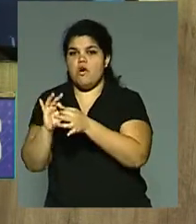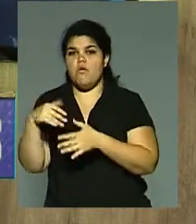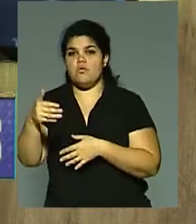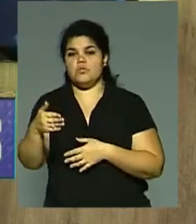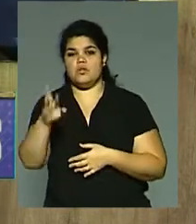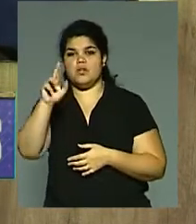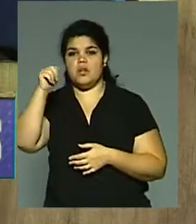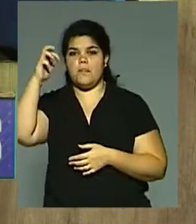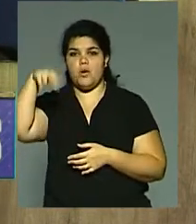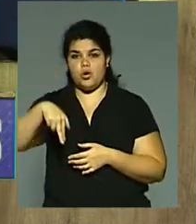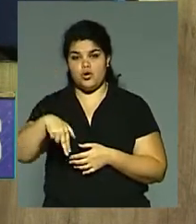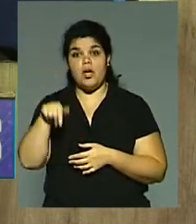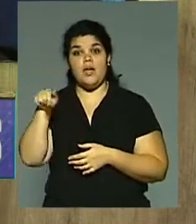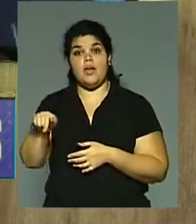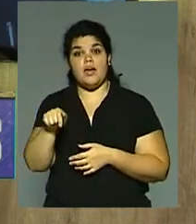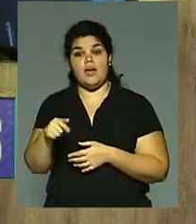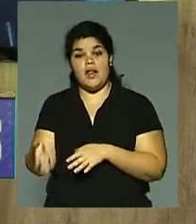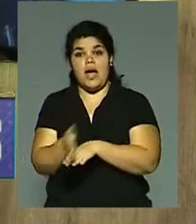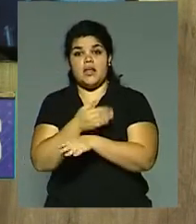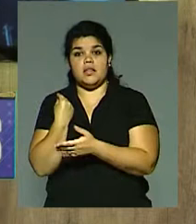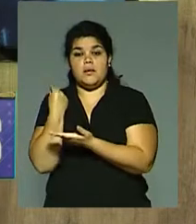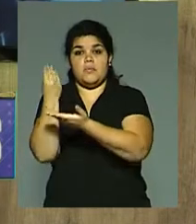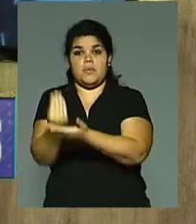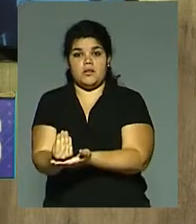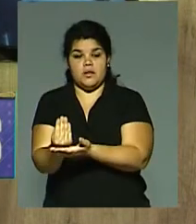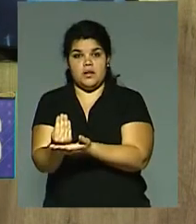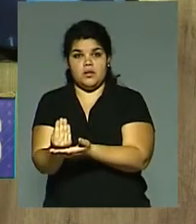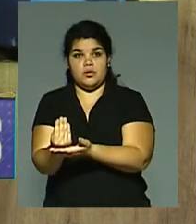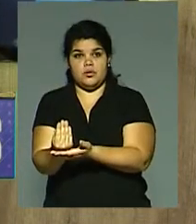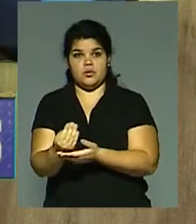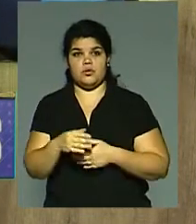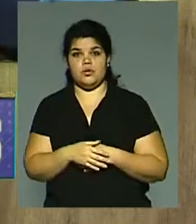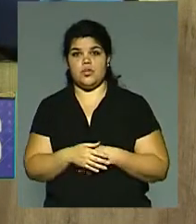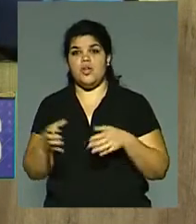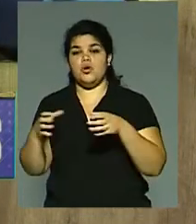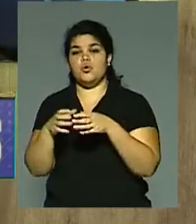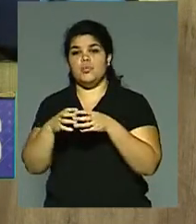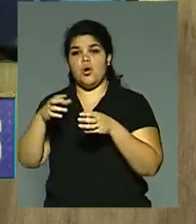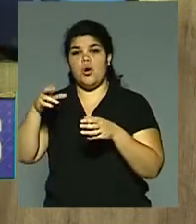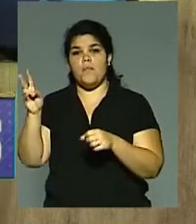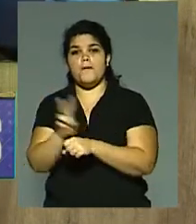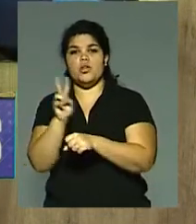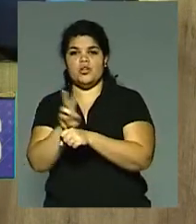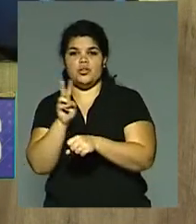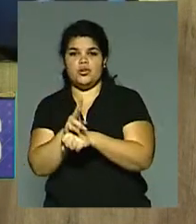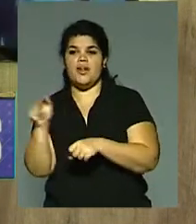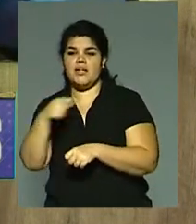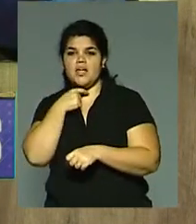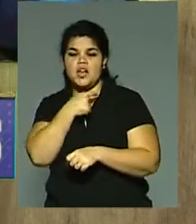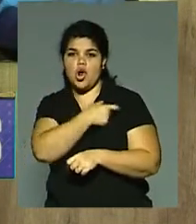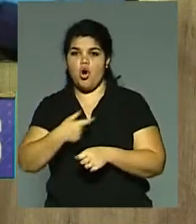Luis Ramón, el precandidato, al menos extraoficialmente el precandidato de Protectora, que él quiere llegar a la gobernación. Bueno,